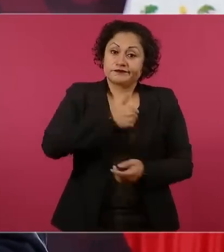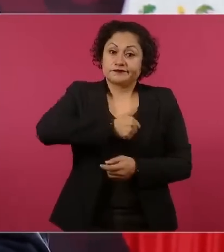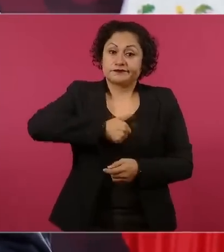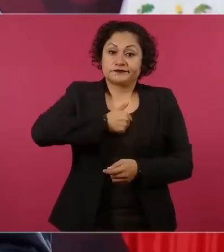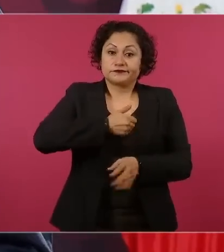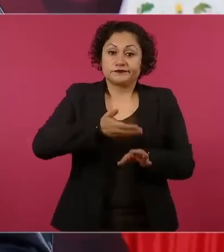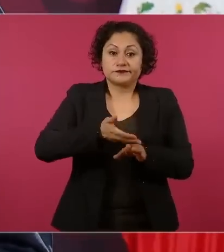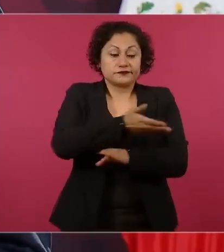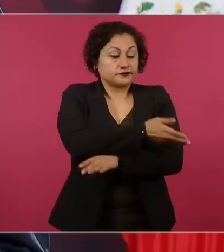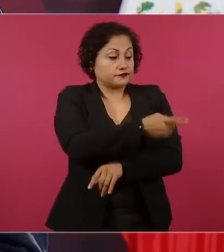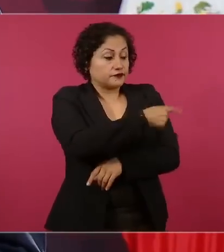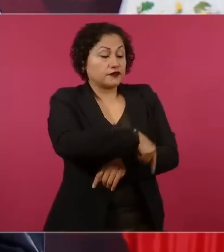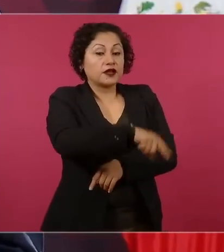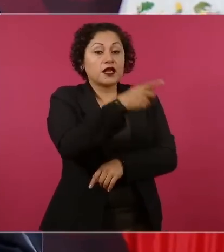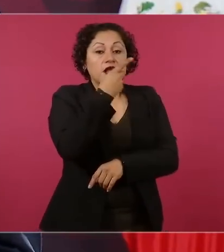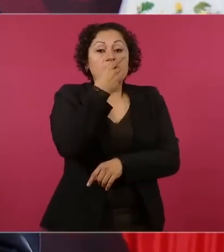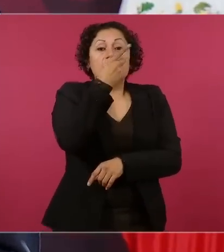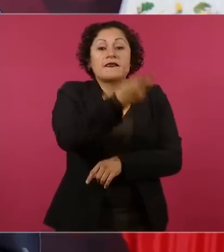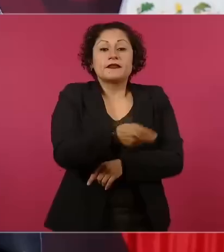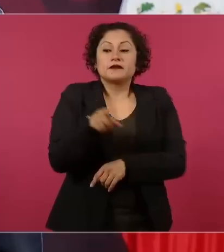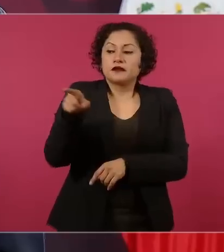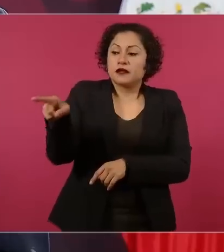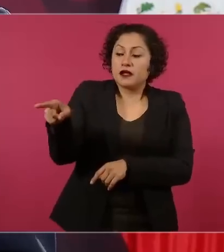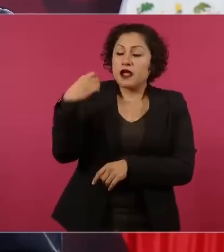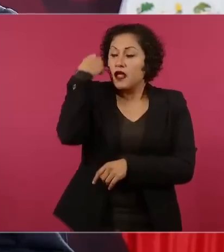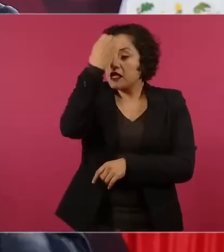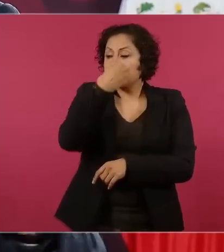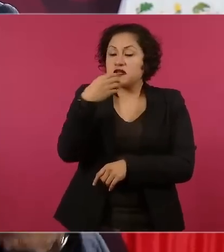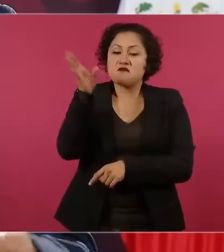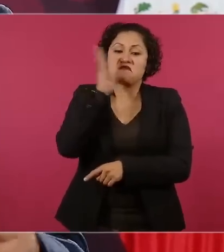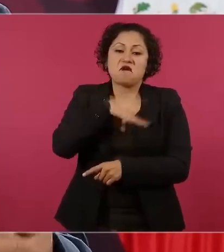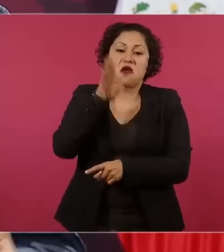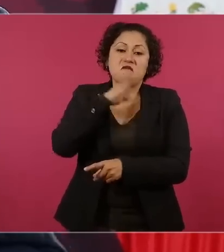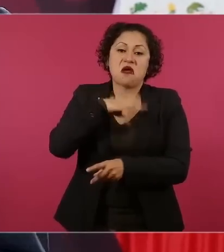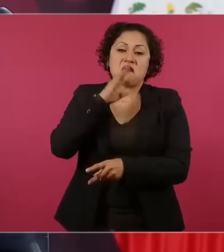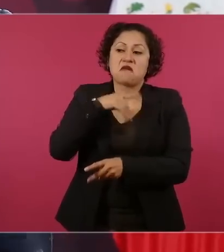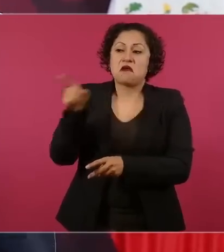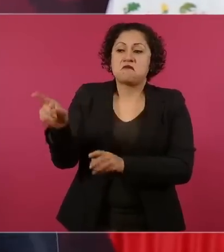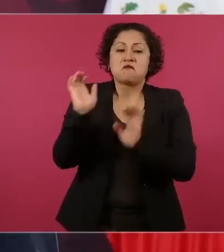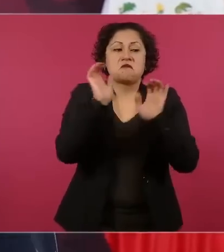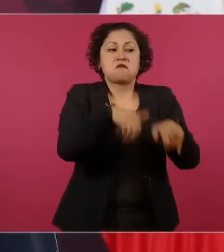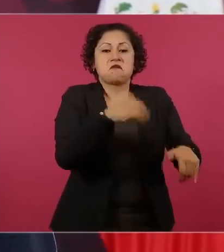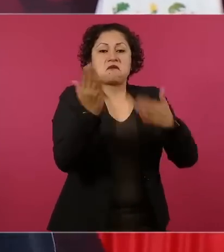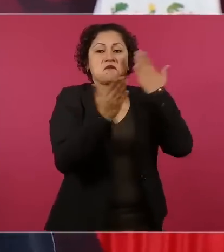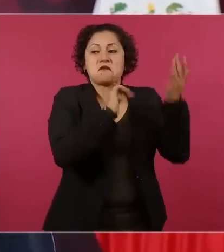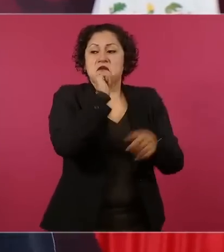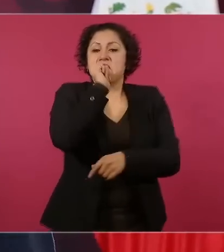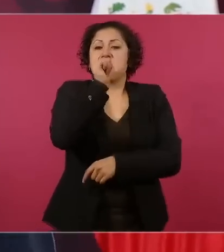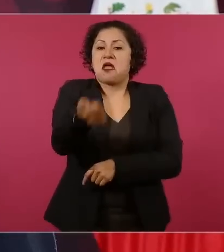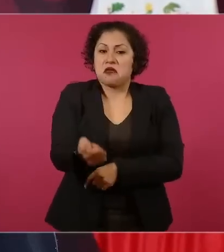examen de admisión, cuando lo cierto es que no había presupuesto suficiente